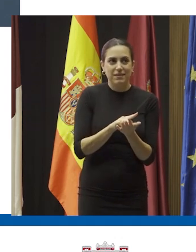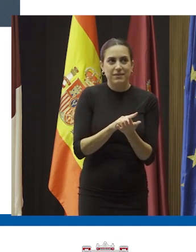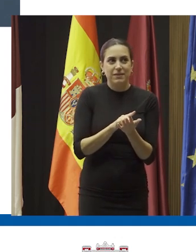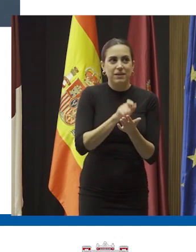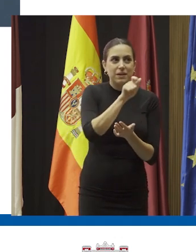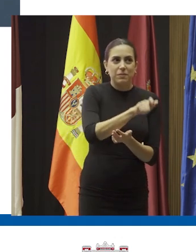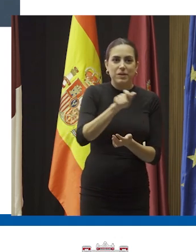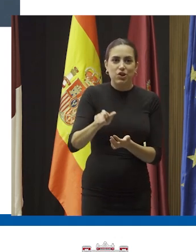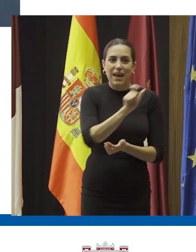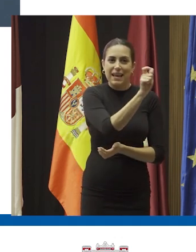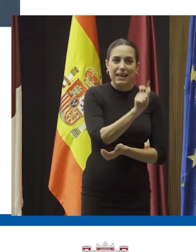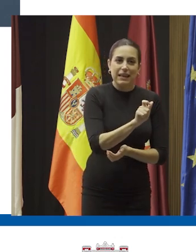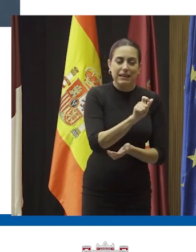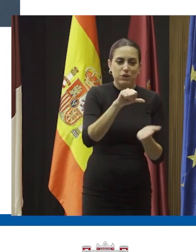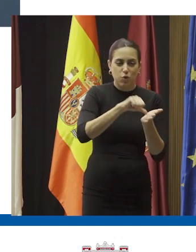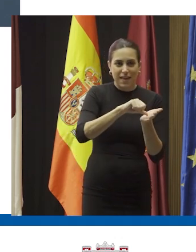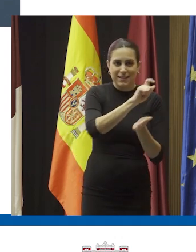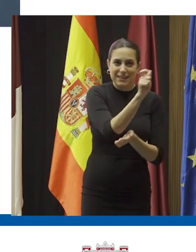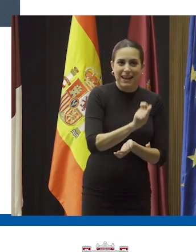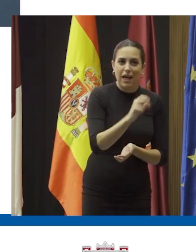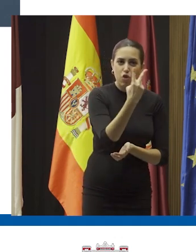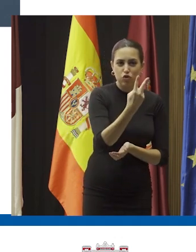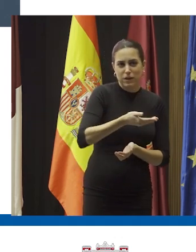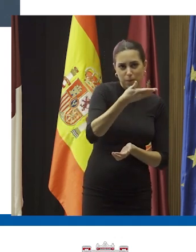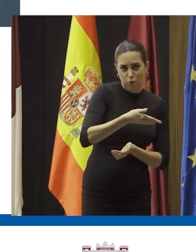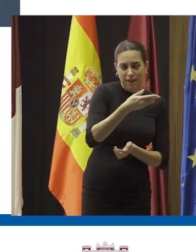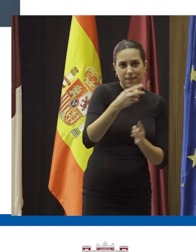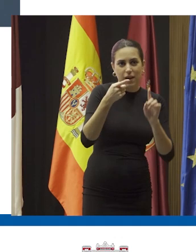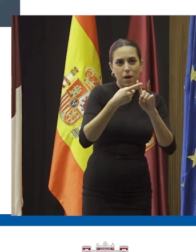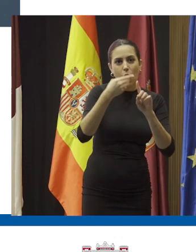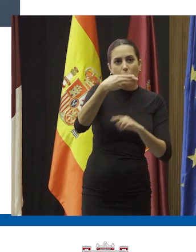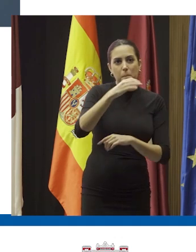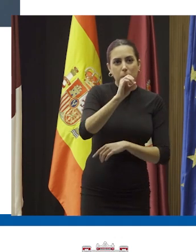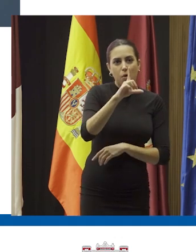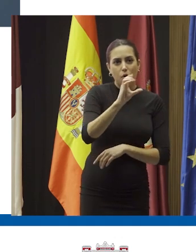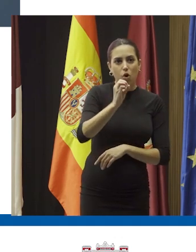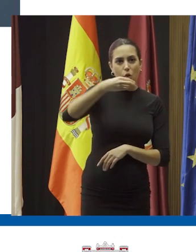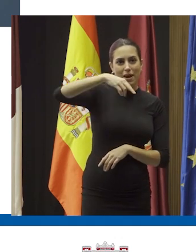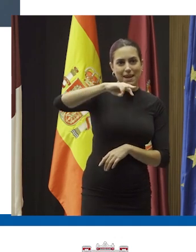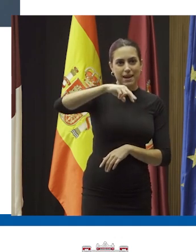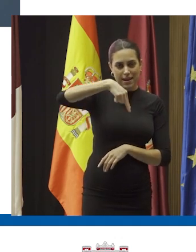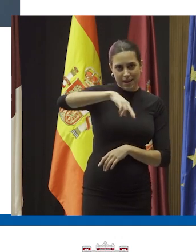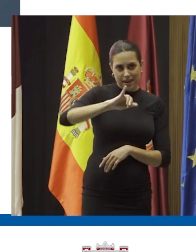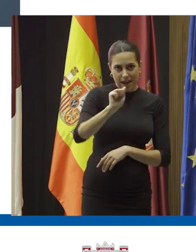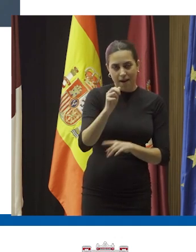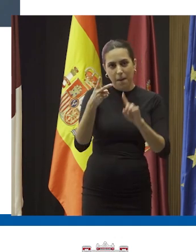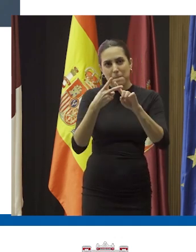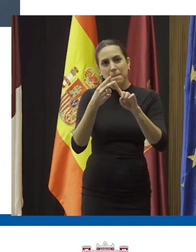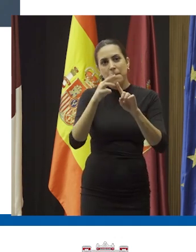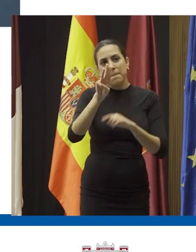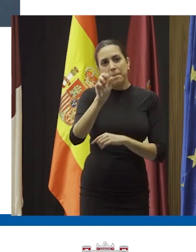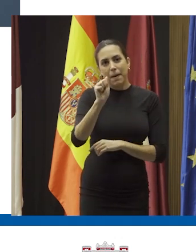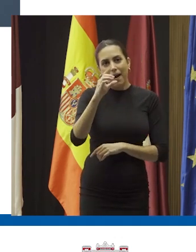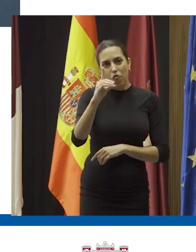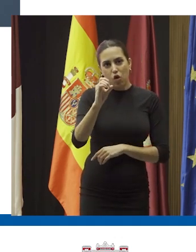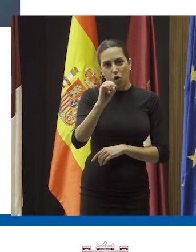italianas que son Bolonia y Padua, en el cual la anatomía y la cirugía tuvo un impulso extraordinario. Hablo del siglo